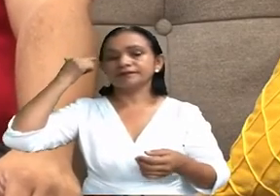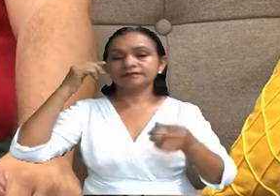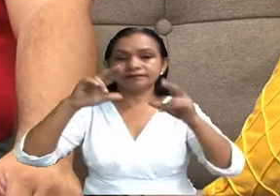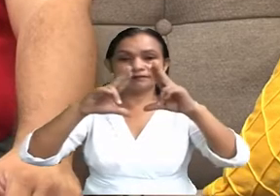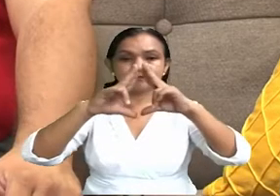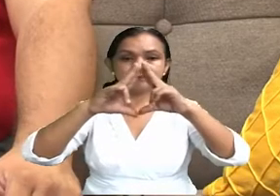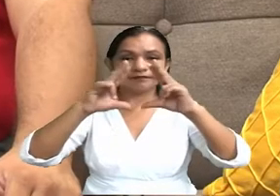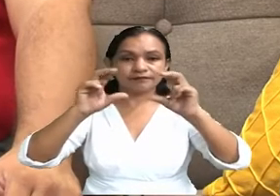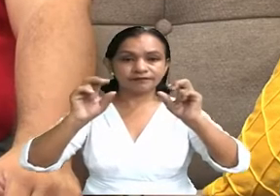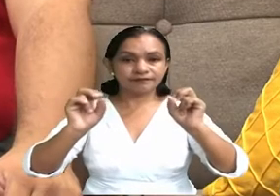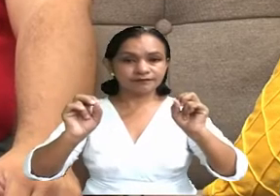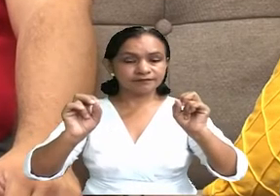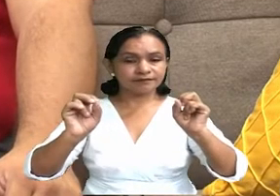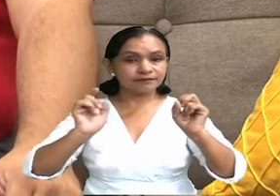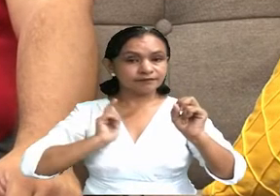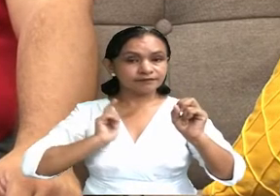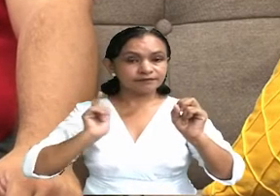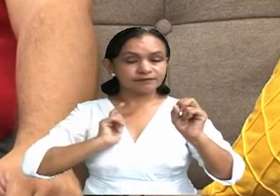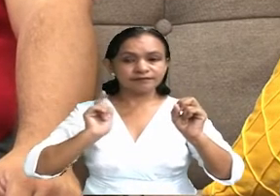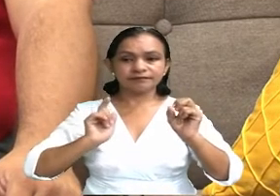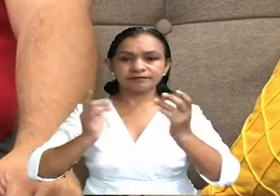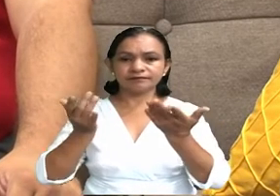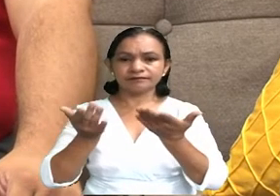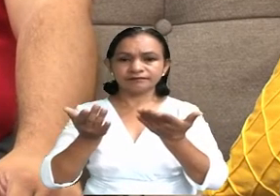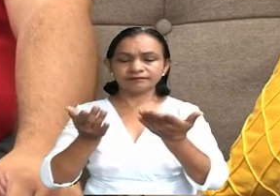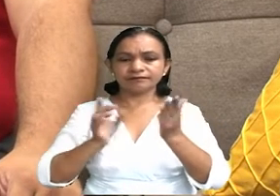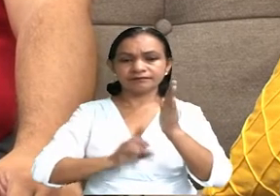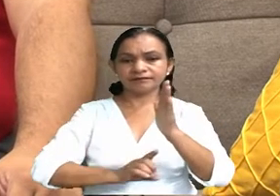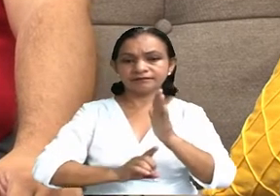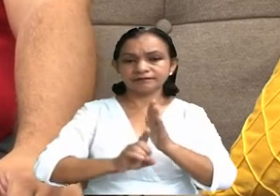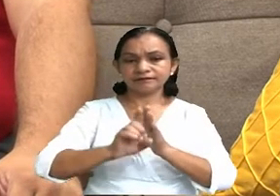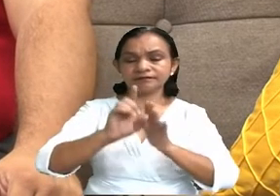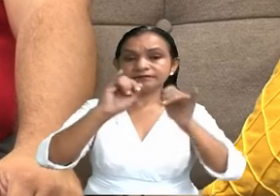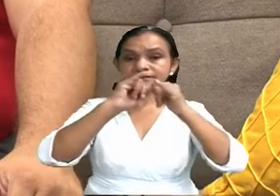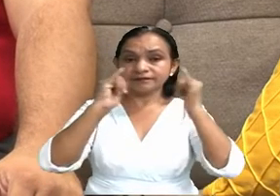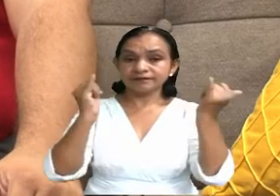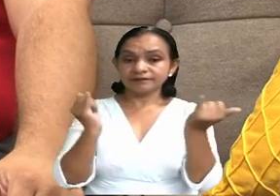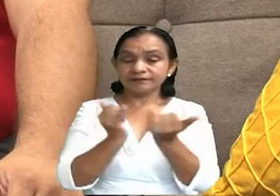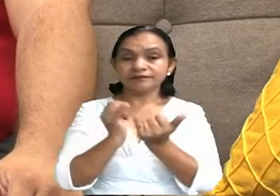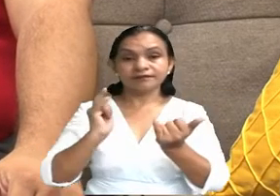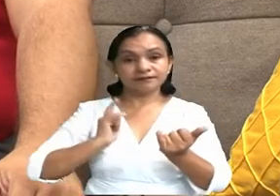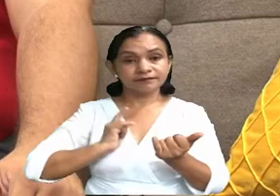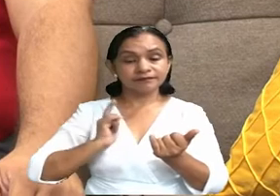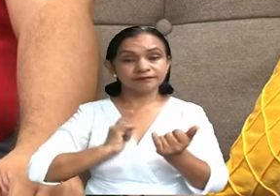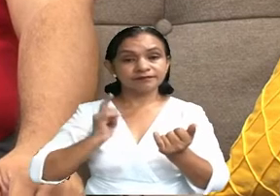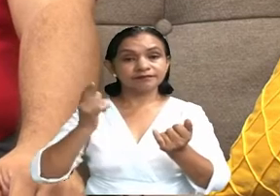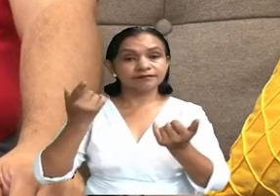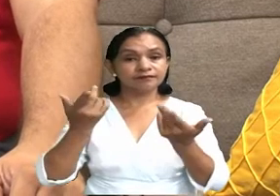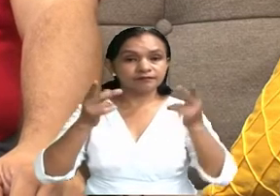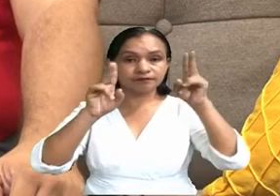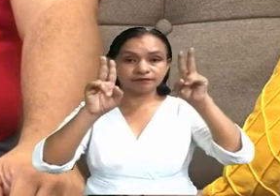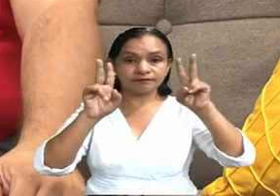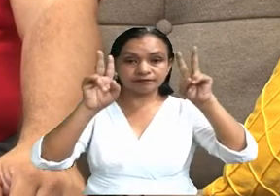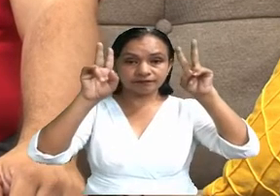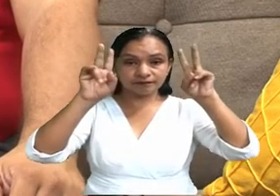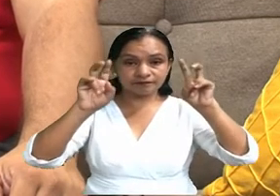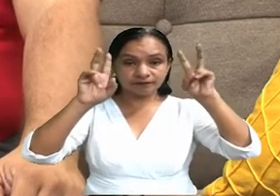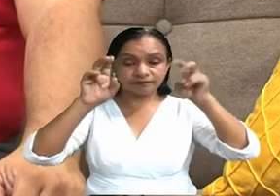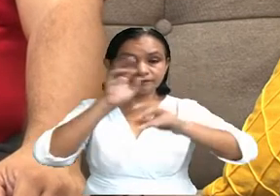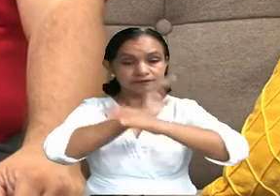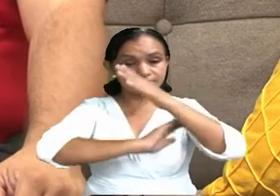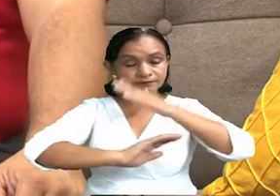se pone en armonía con los avances internacionales que en materia de discapacidad se han venido